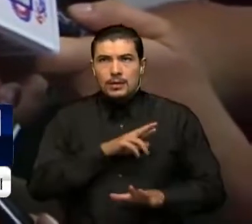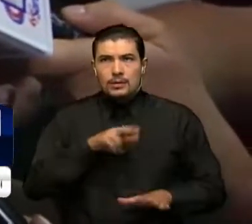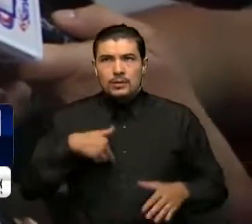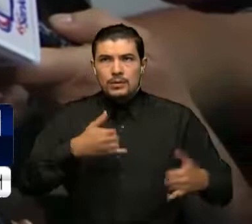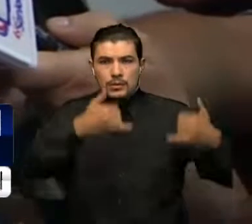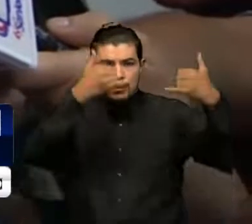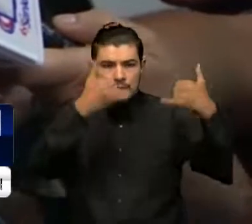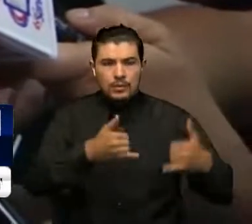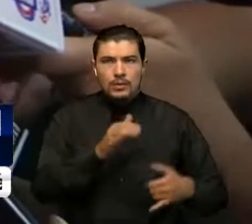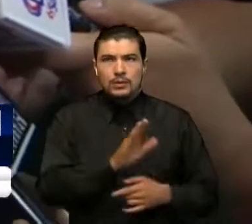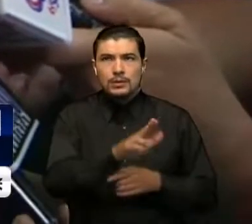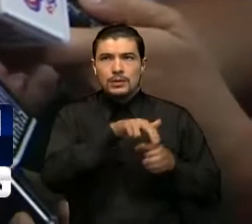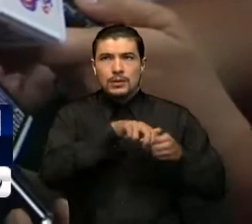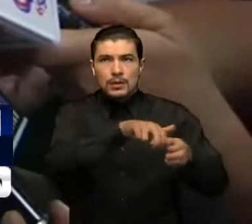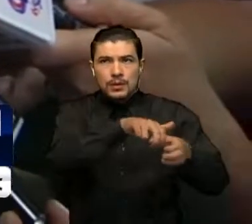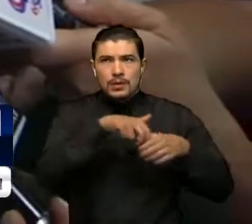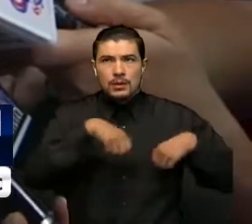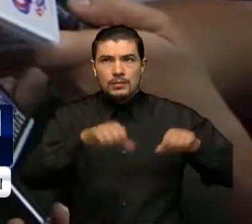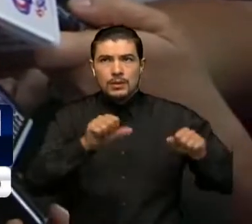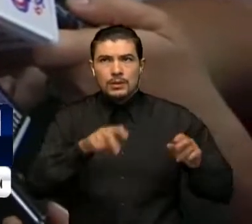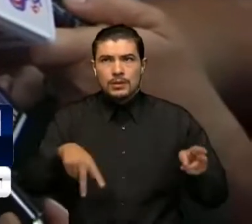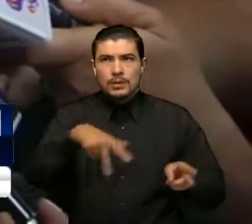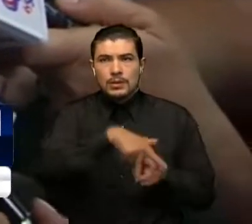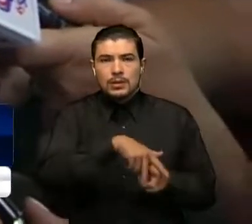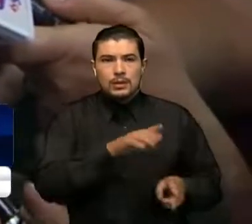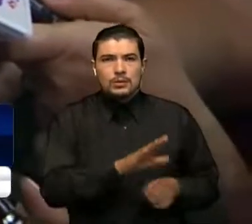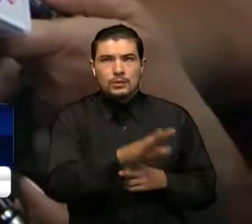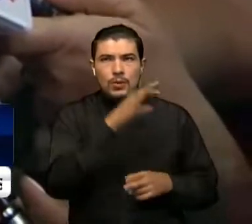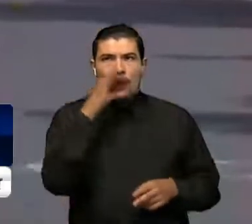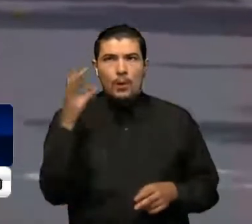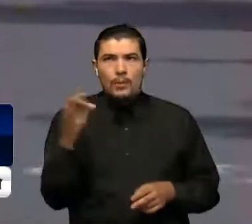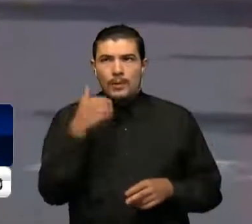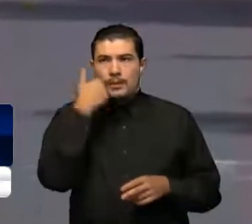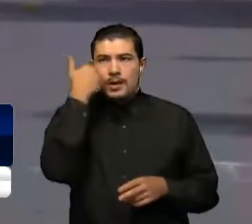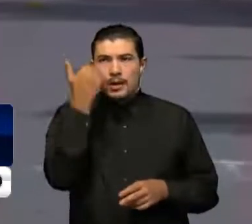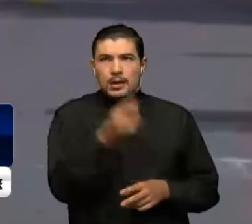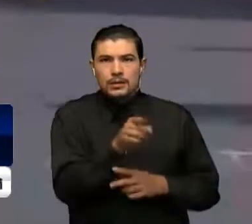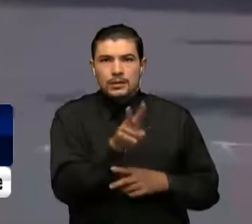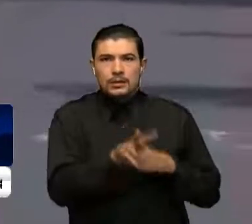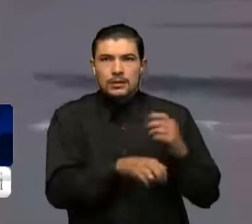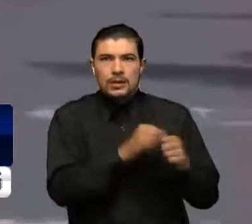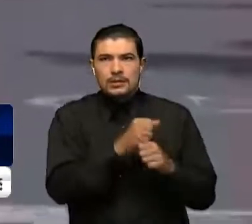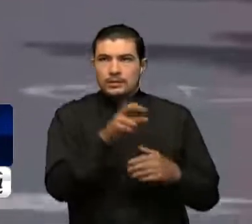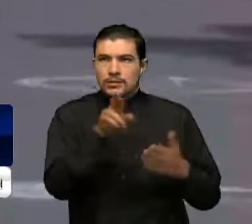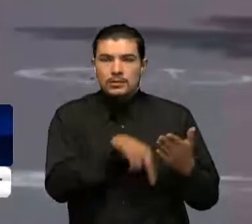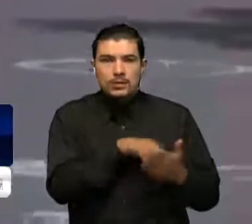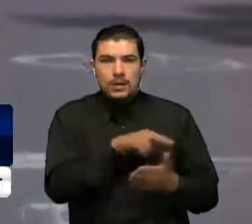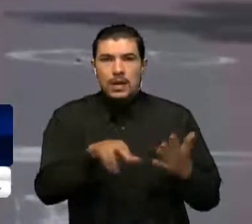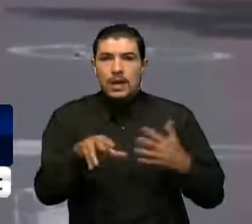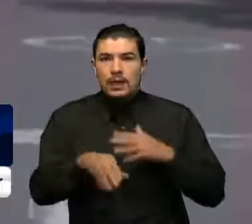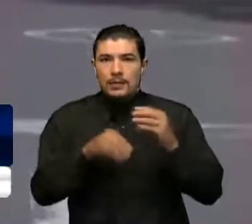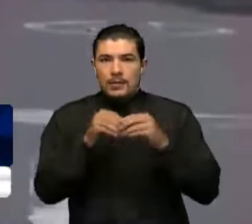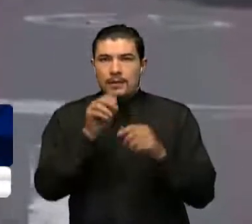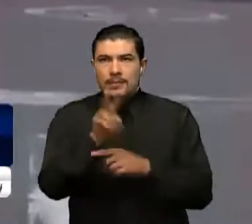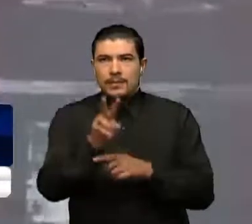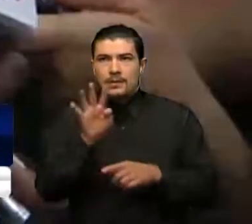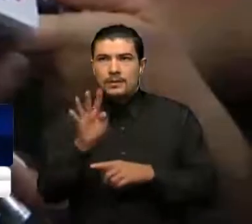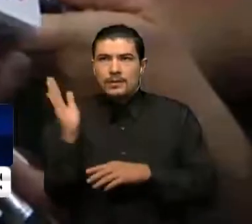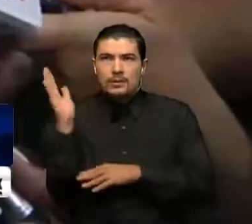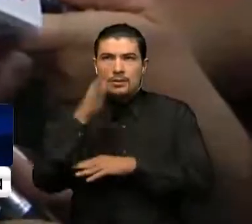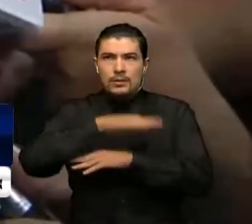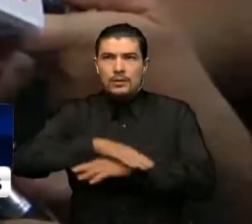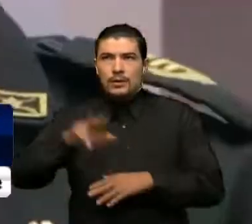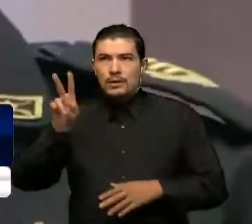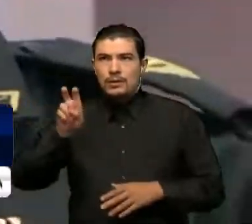pues el transporte en las motocicletas del parrillero hombre mayor de 12 años las 24 horas del día los